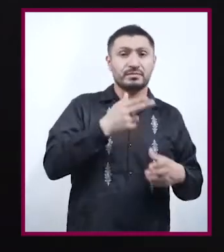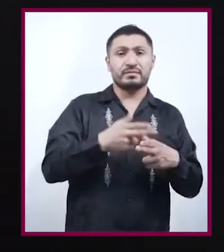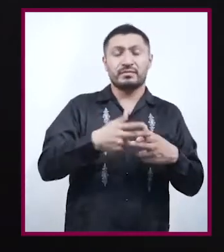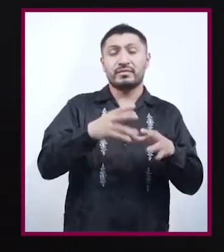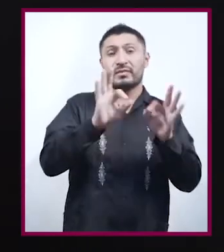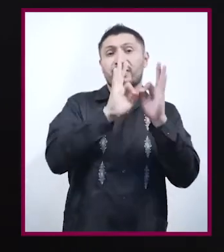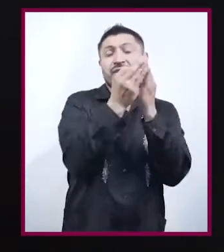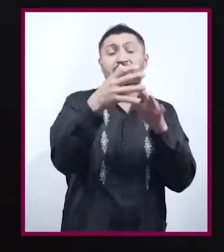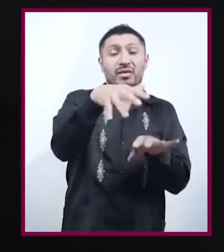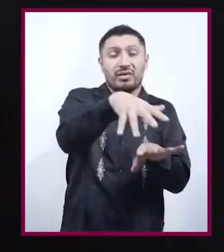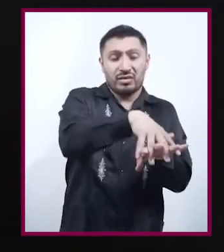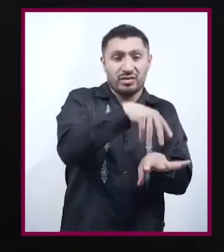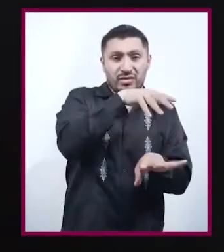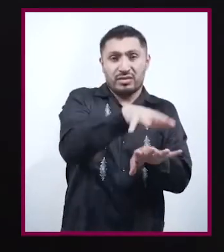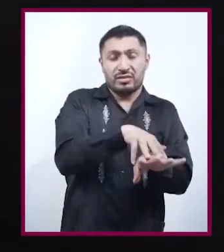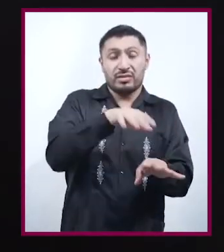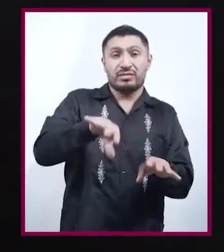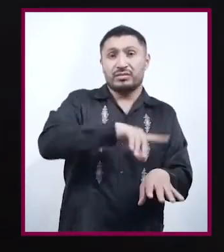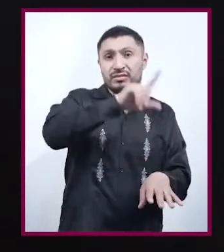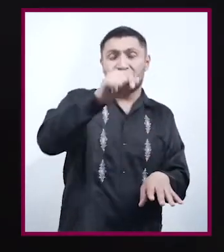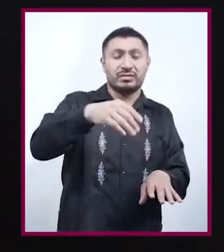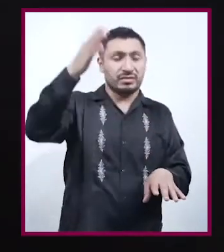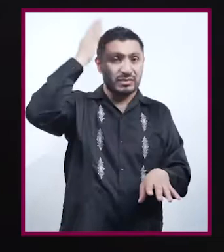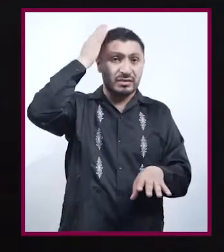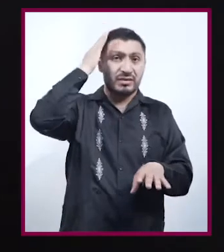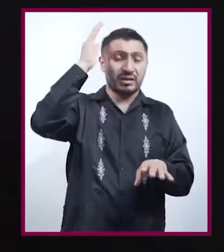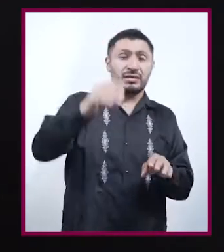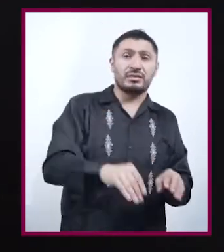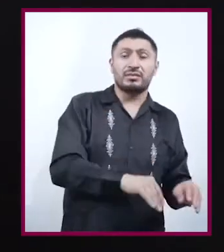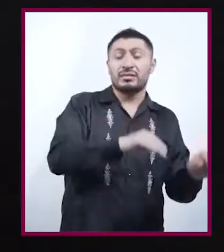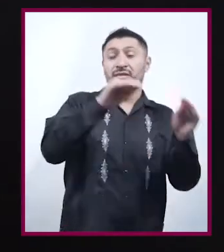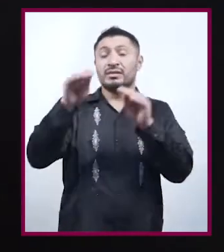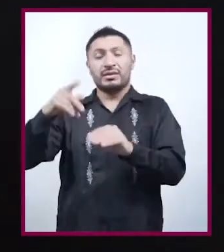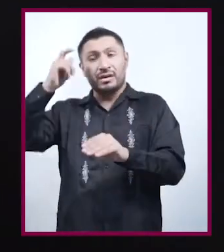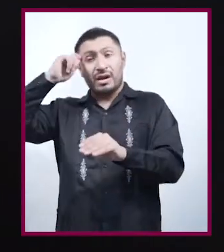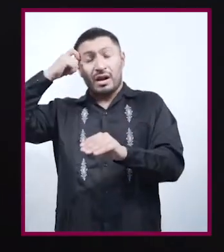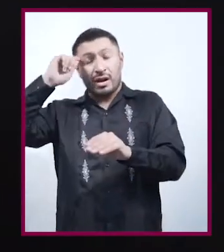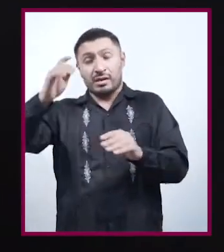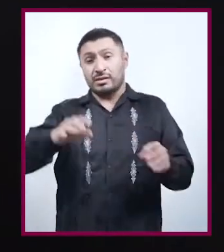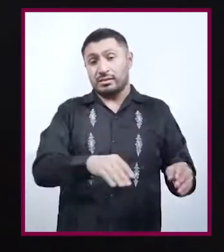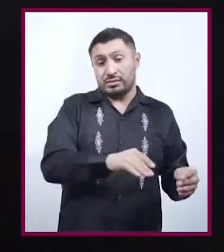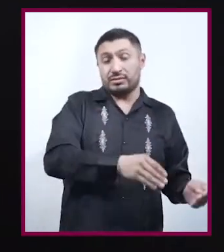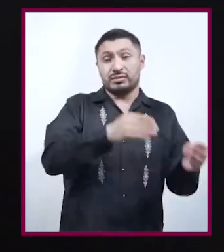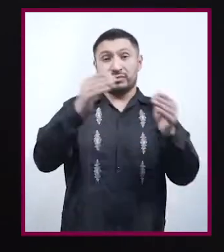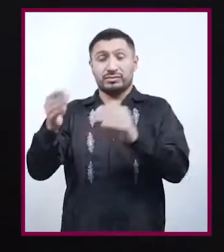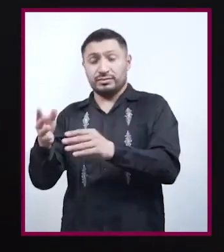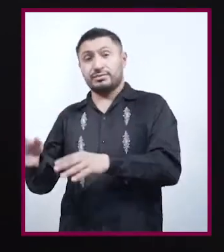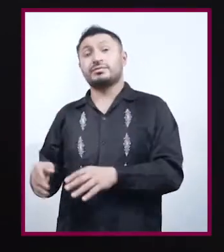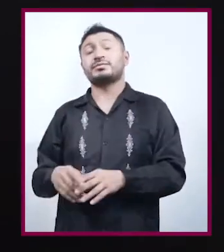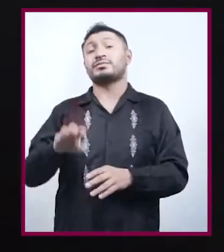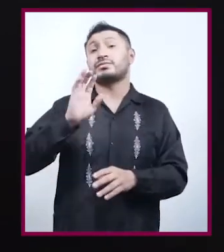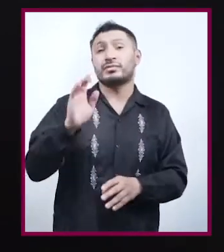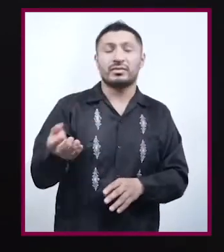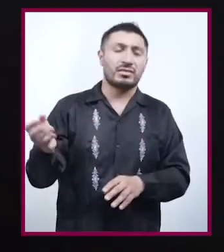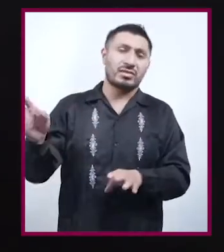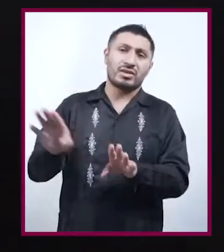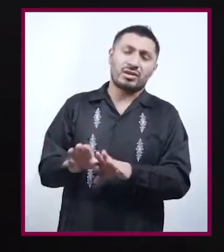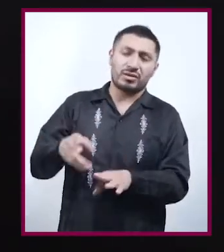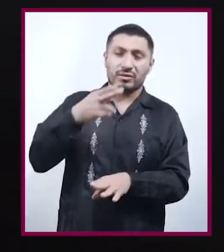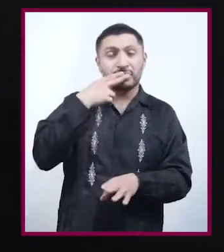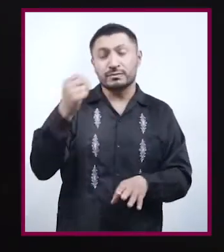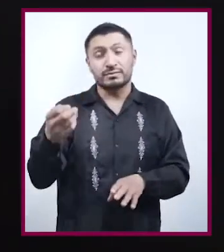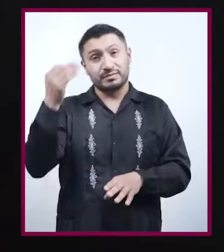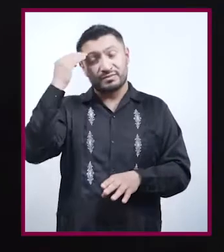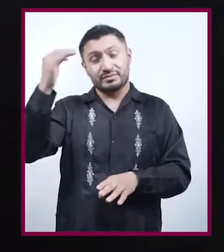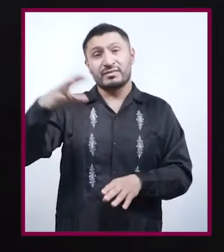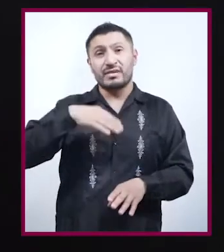temporada hasta que estos tomaran la forma del pie. Ya después el amo comenzaba a ponérselos. Cuando ya se hallaban gastados,